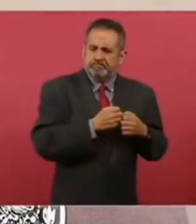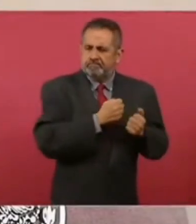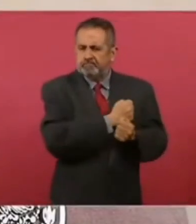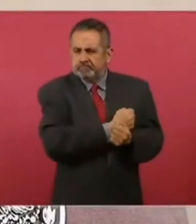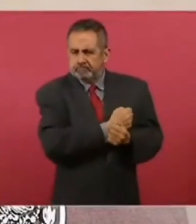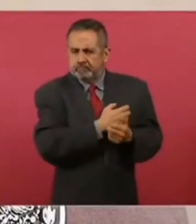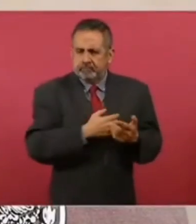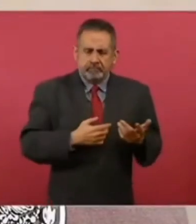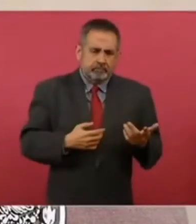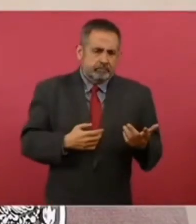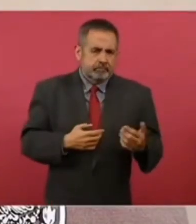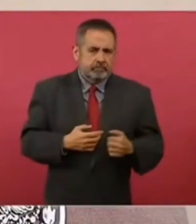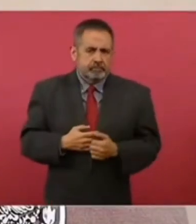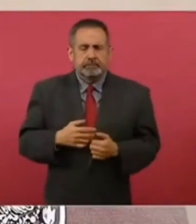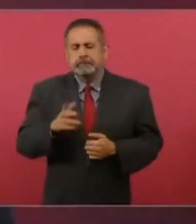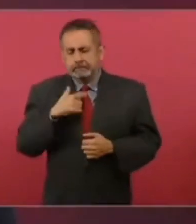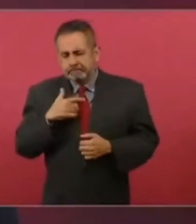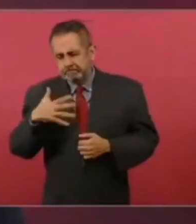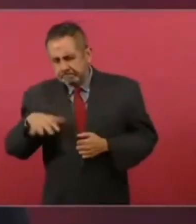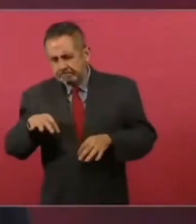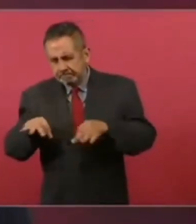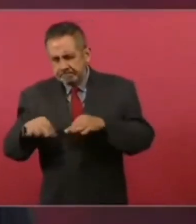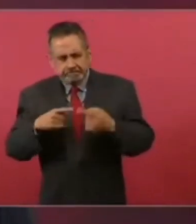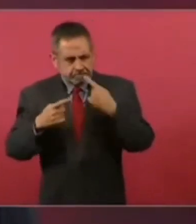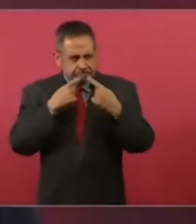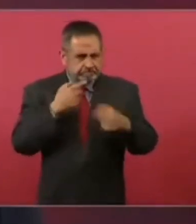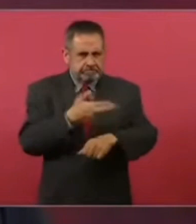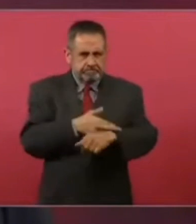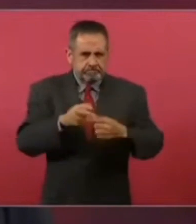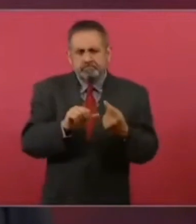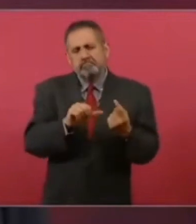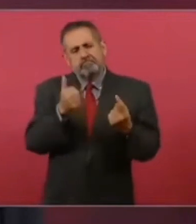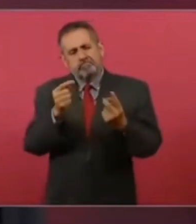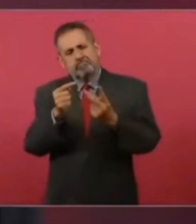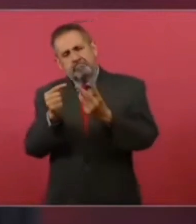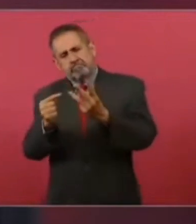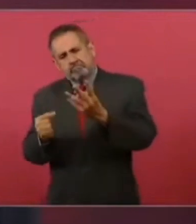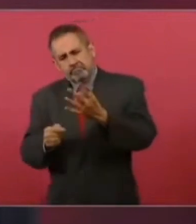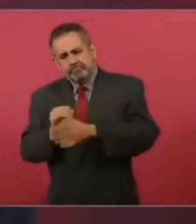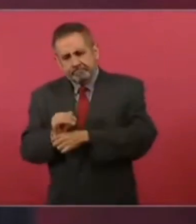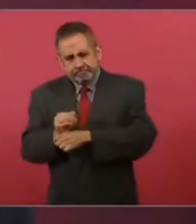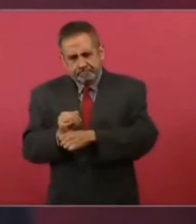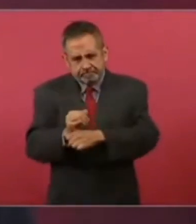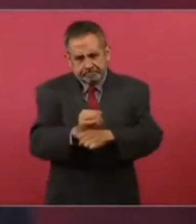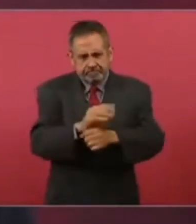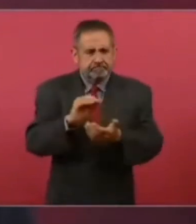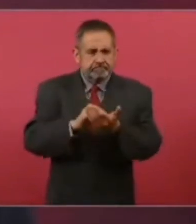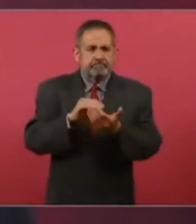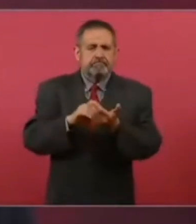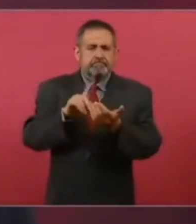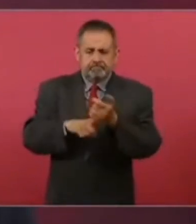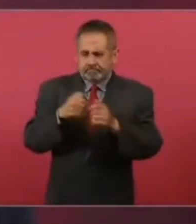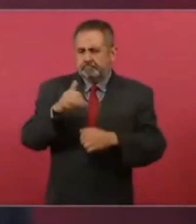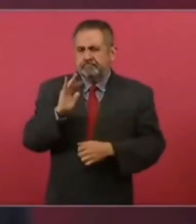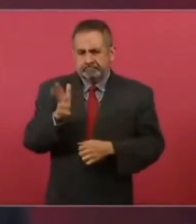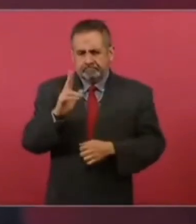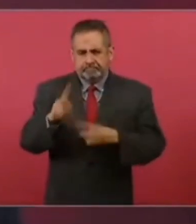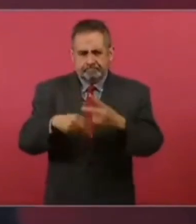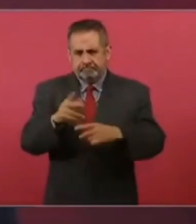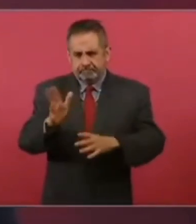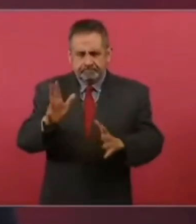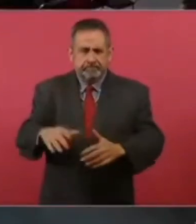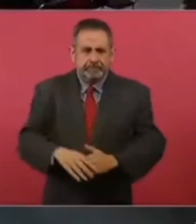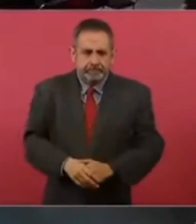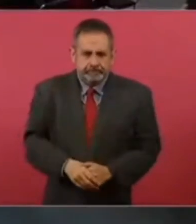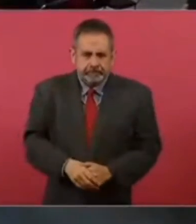y estamos trabajando en eso y en otras investigaciones, pero ya estamos actuando.